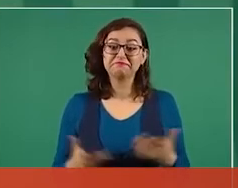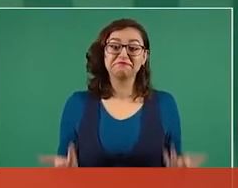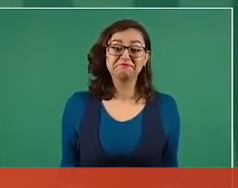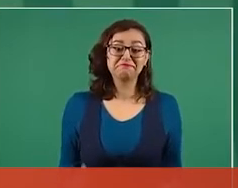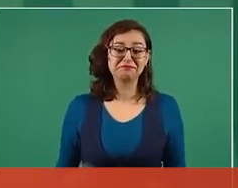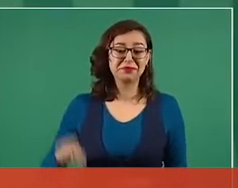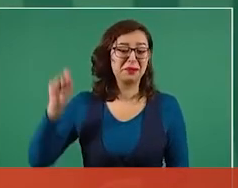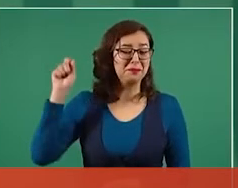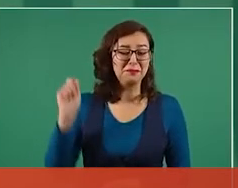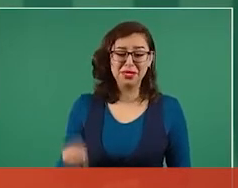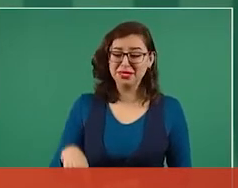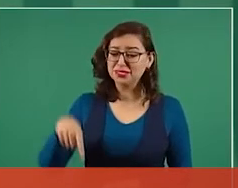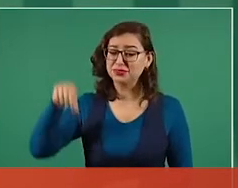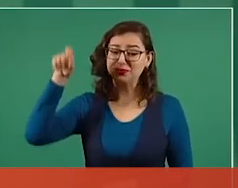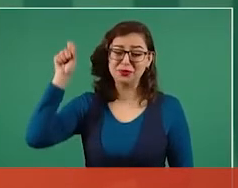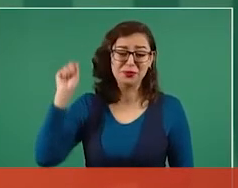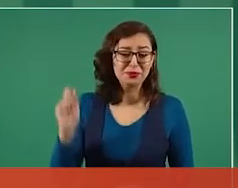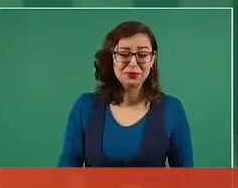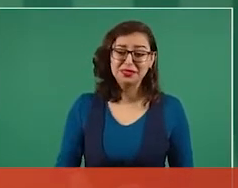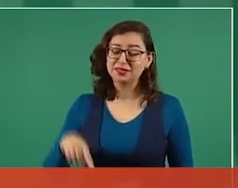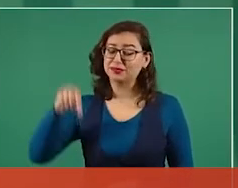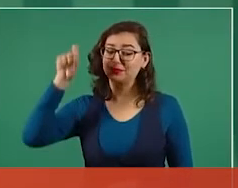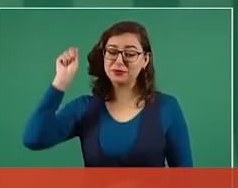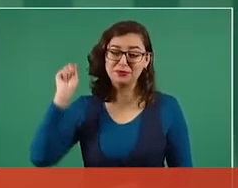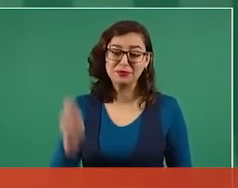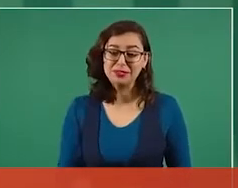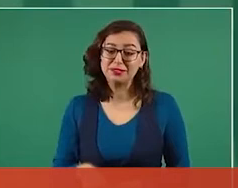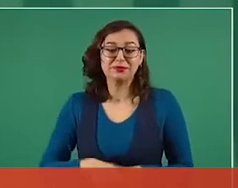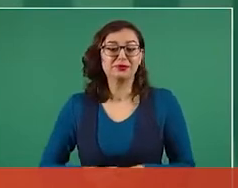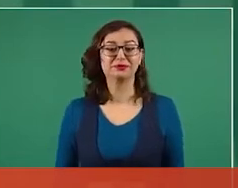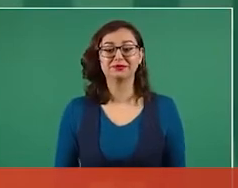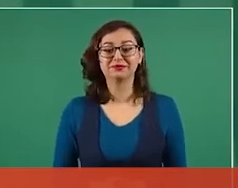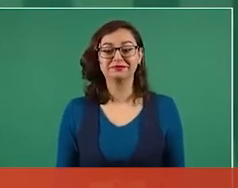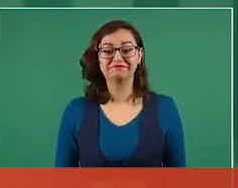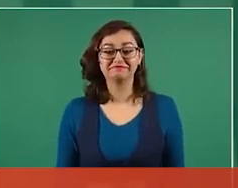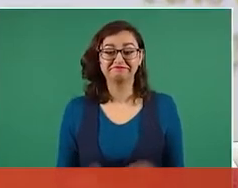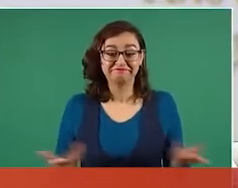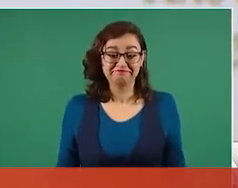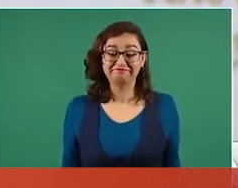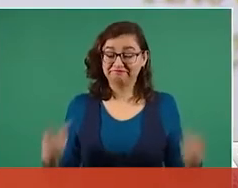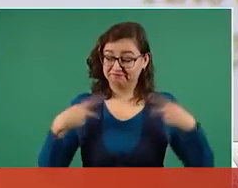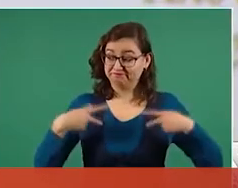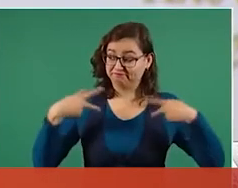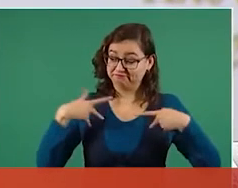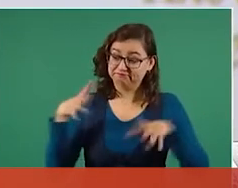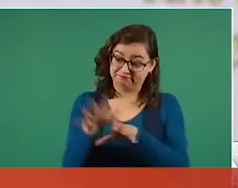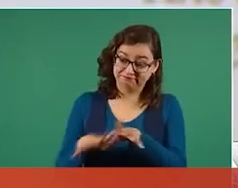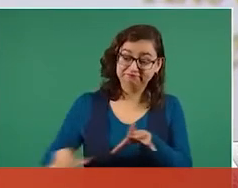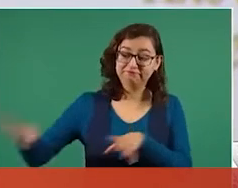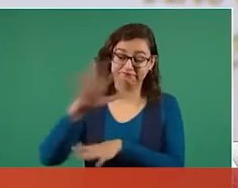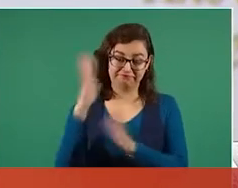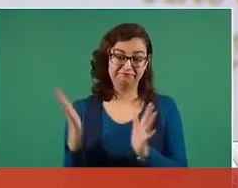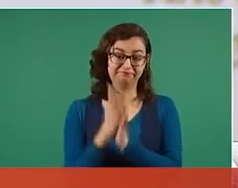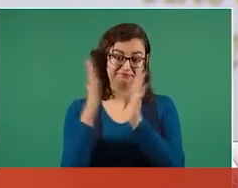mismo. Necesitamos que la gente participe en la consulta